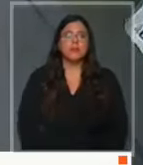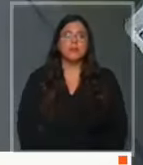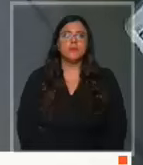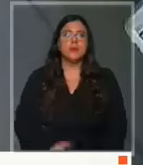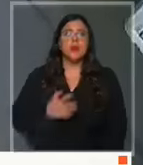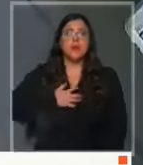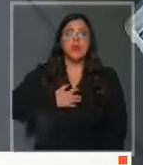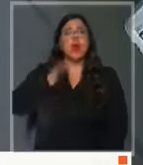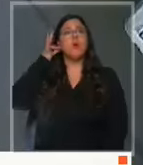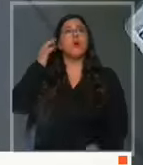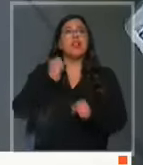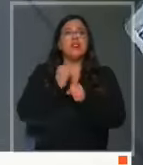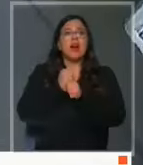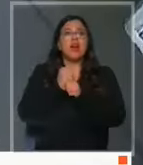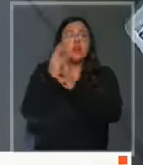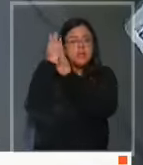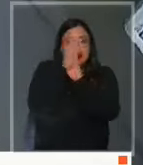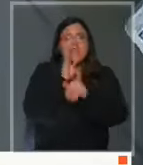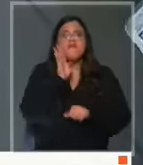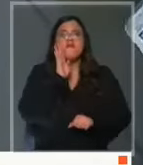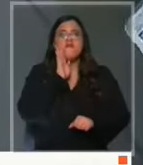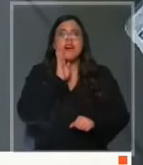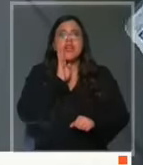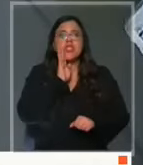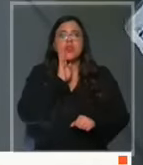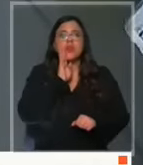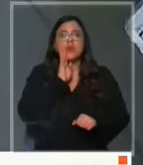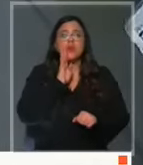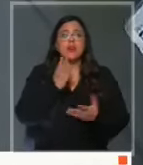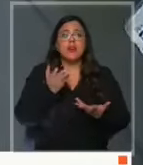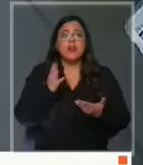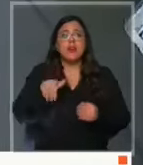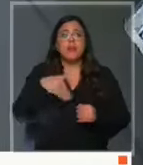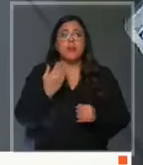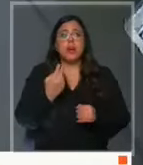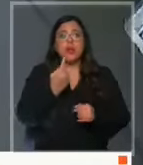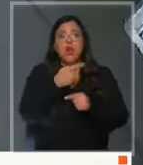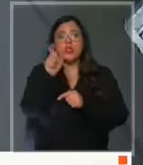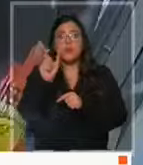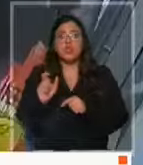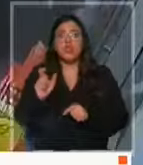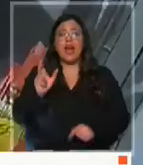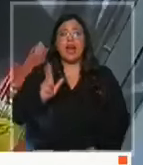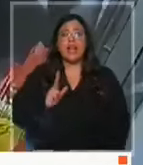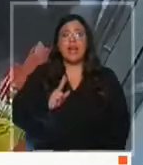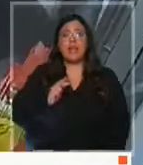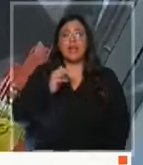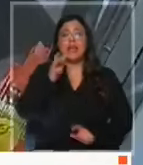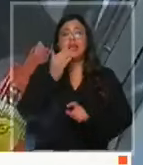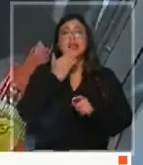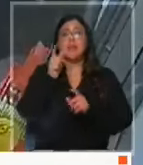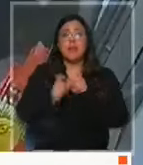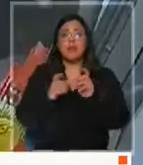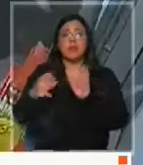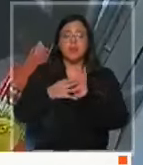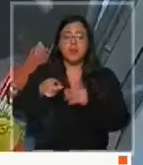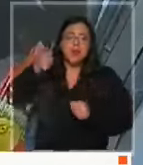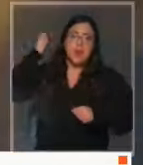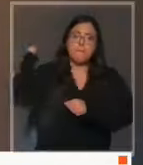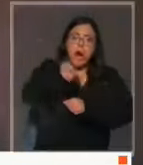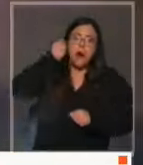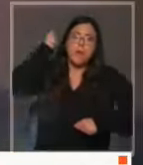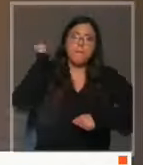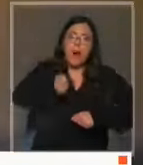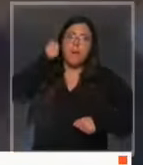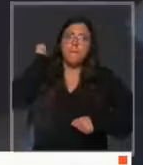Aterrada, la trabajadora se esconde en el baño de la bodega. A los pocos segundos se une un cliente. Mientras tanto, los ladrones con martillos trataban de romper la